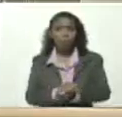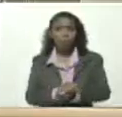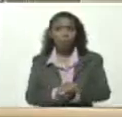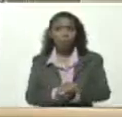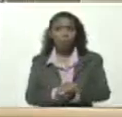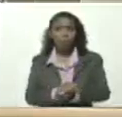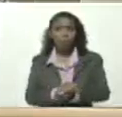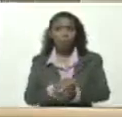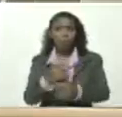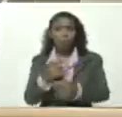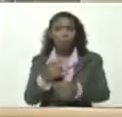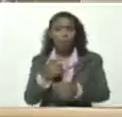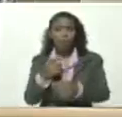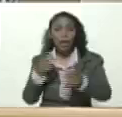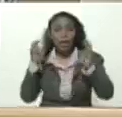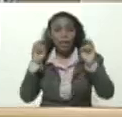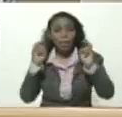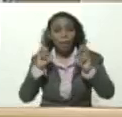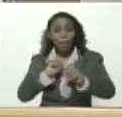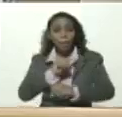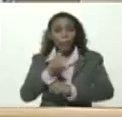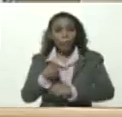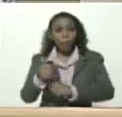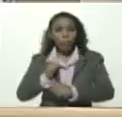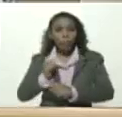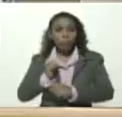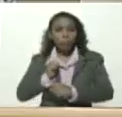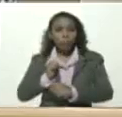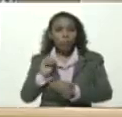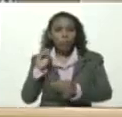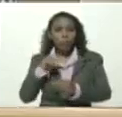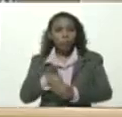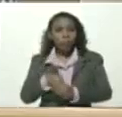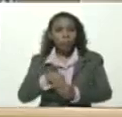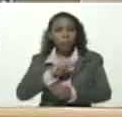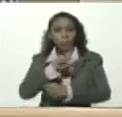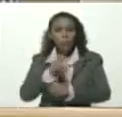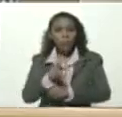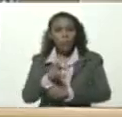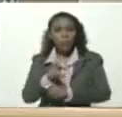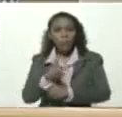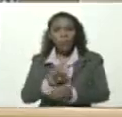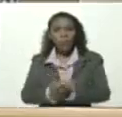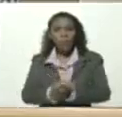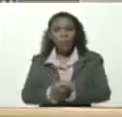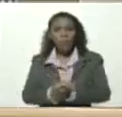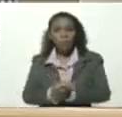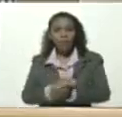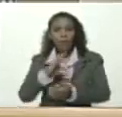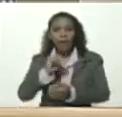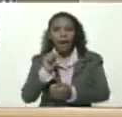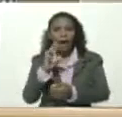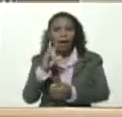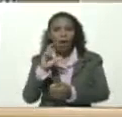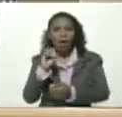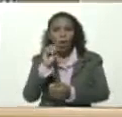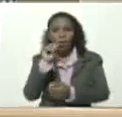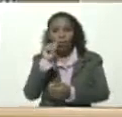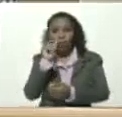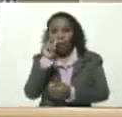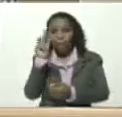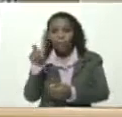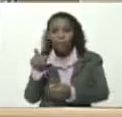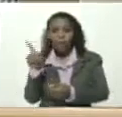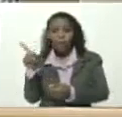en el caso que me preguntaron, aquí aprovecho de incorporar la pregunta del caso de Carlos Ocariz,